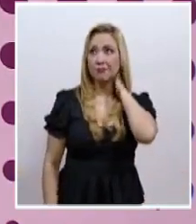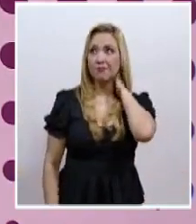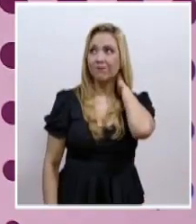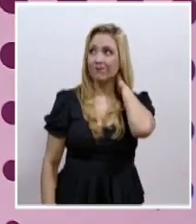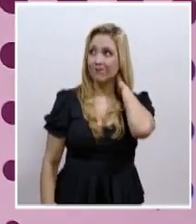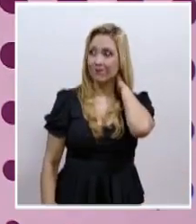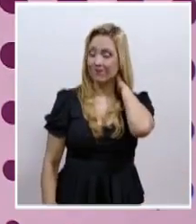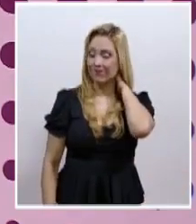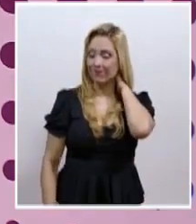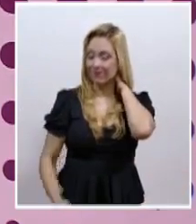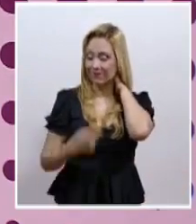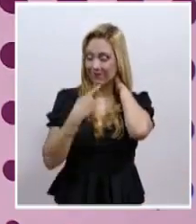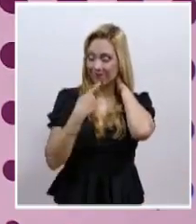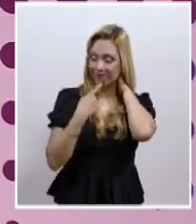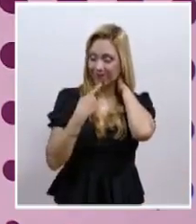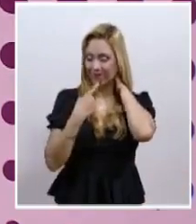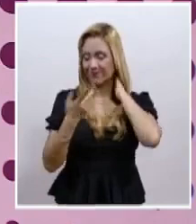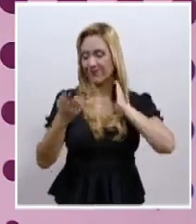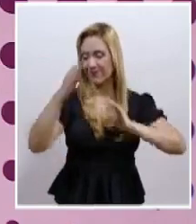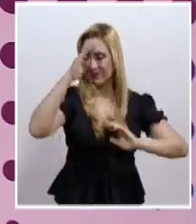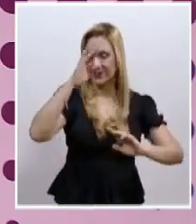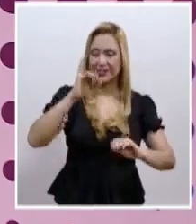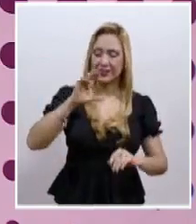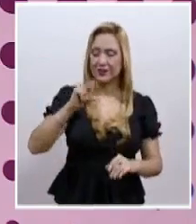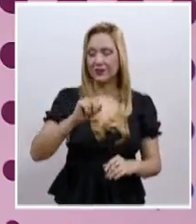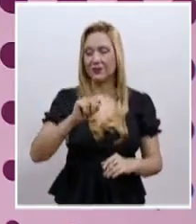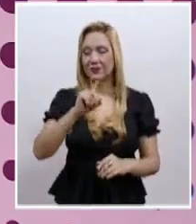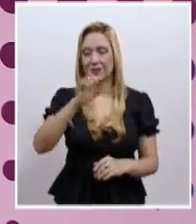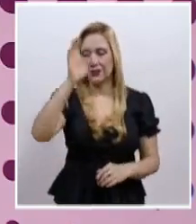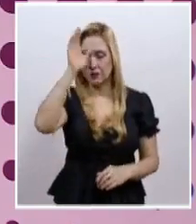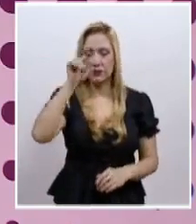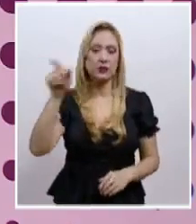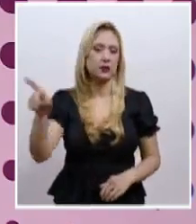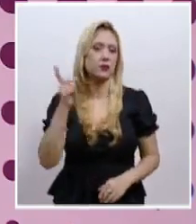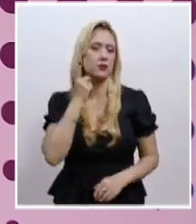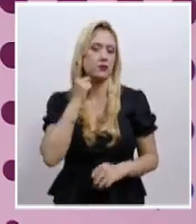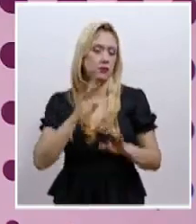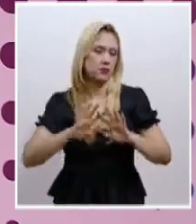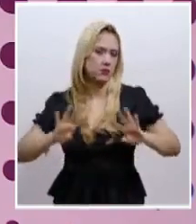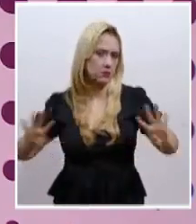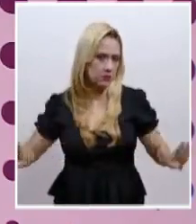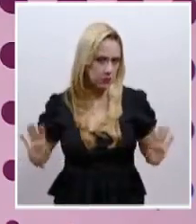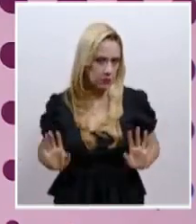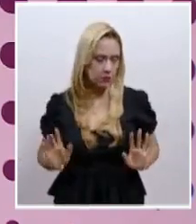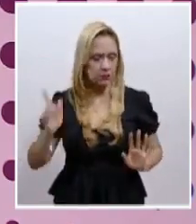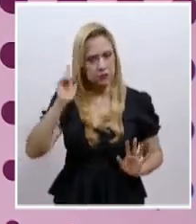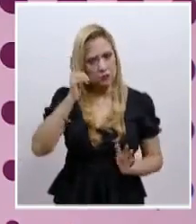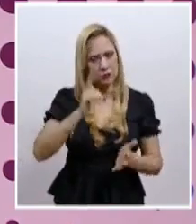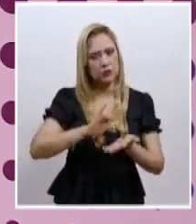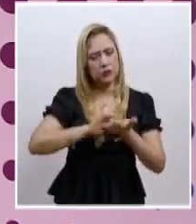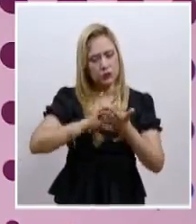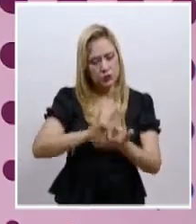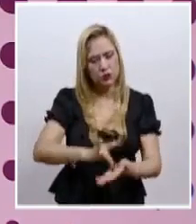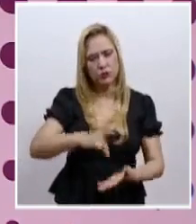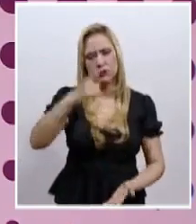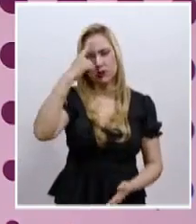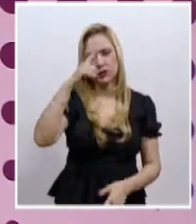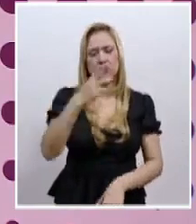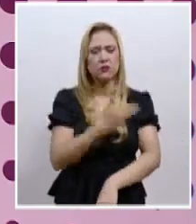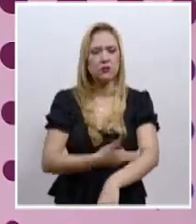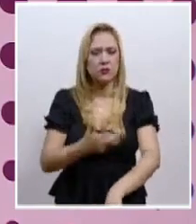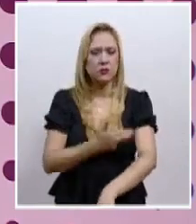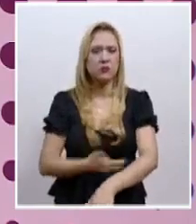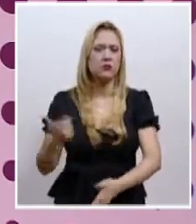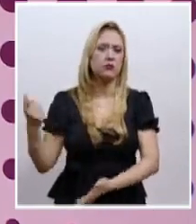lo podemos discutir o no estar de acuerdo, para eso están los diputados, ¿no? Pero típicamente se espera que apoyen la gestión